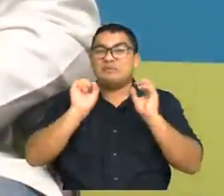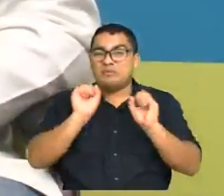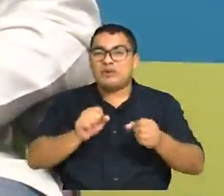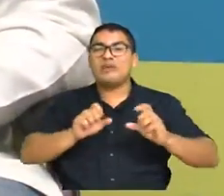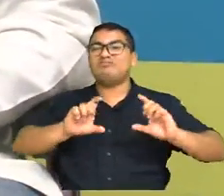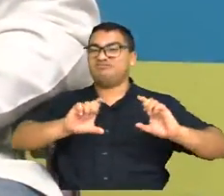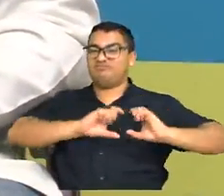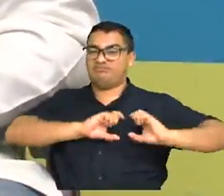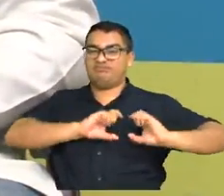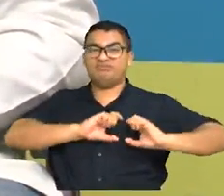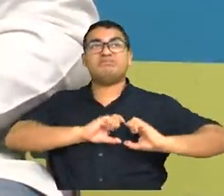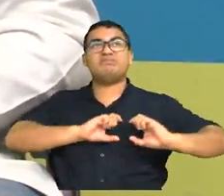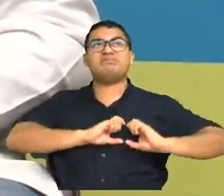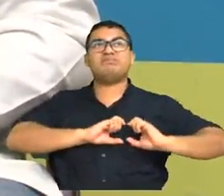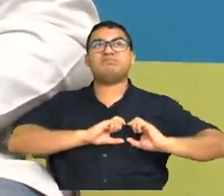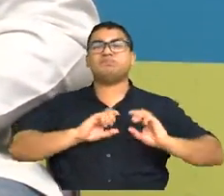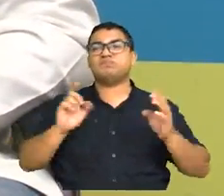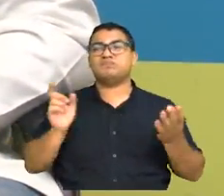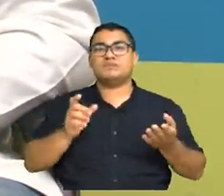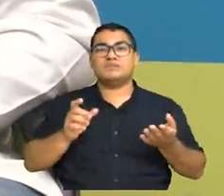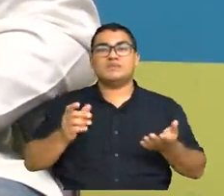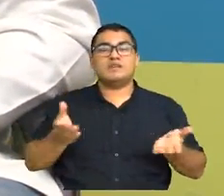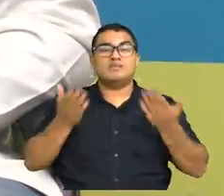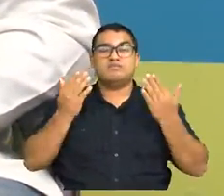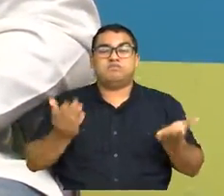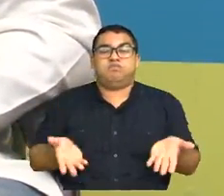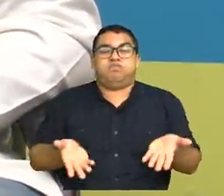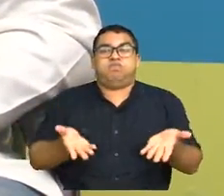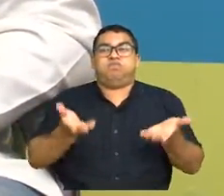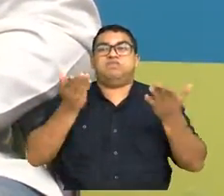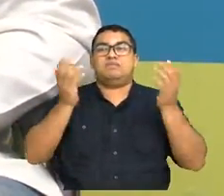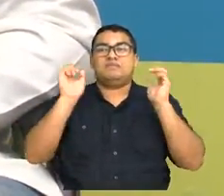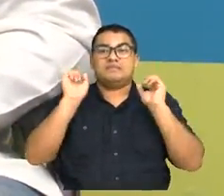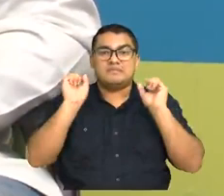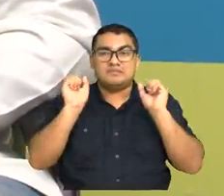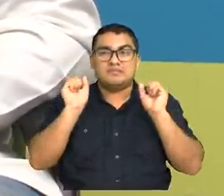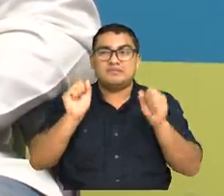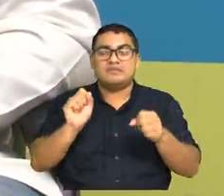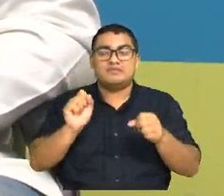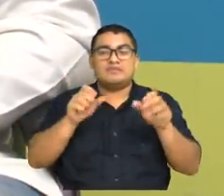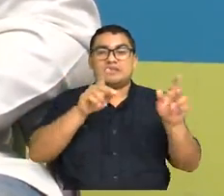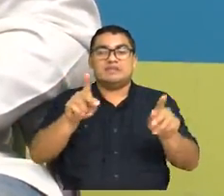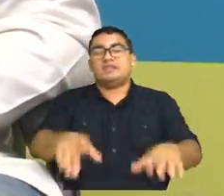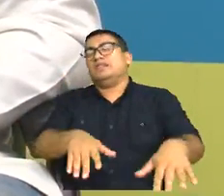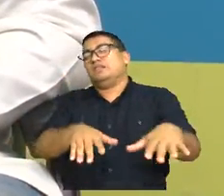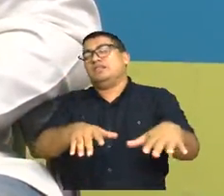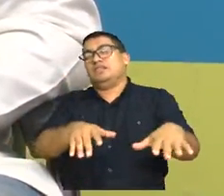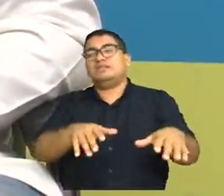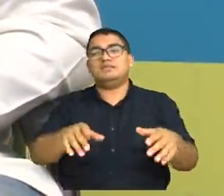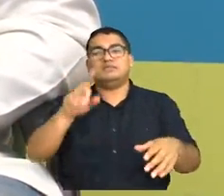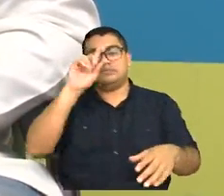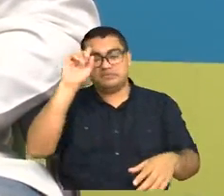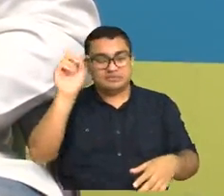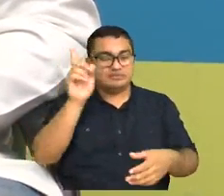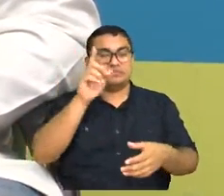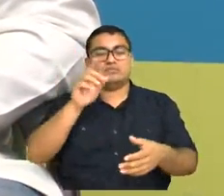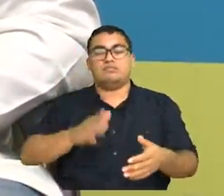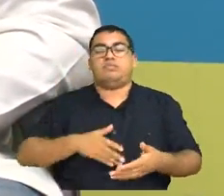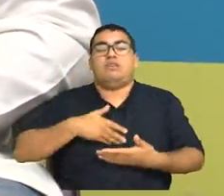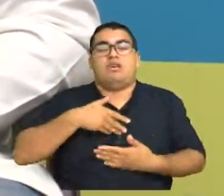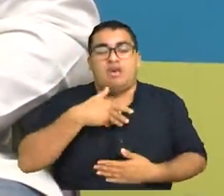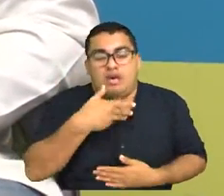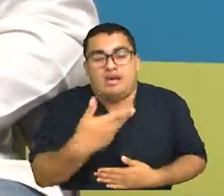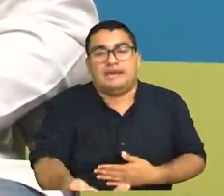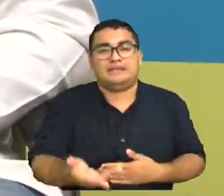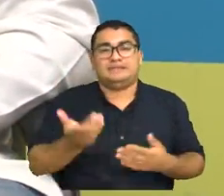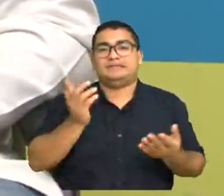si sigue la temperatura aumentando, puede haber tipo de convulsiones, náusea,